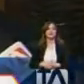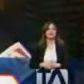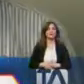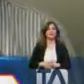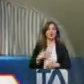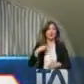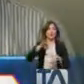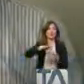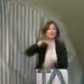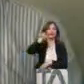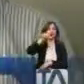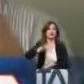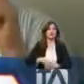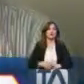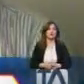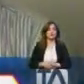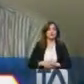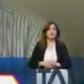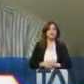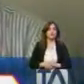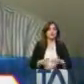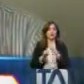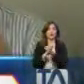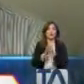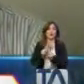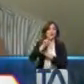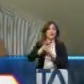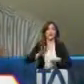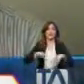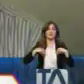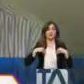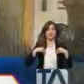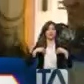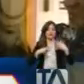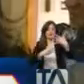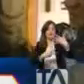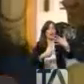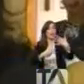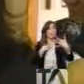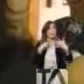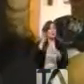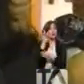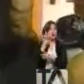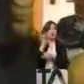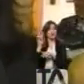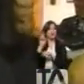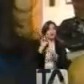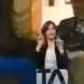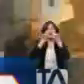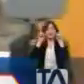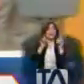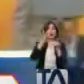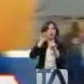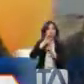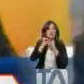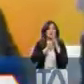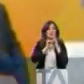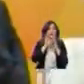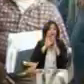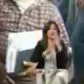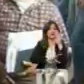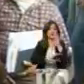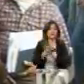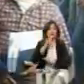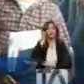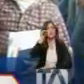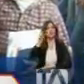no. Vamos a hacer una campaña para que no se acepten las preguntas inconstitucionales. También acompañaré en las movilizaciones. Lo que piensan de Moreno